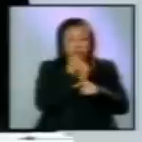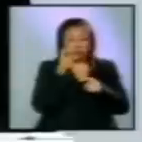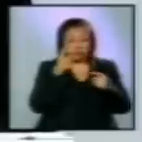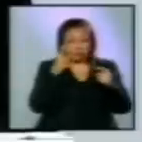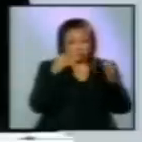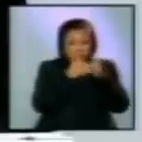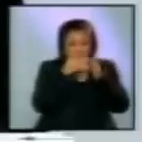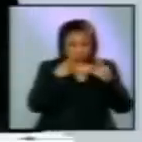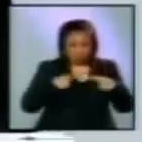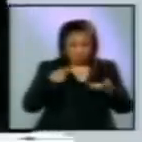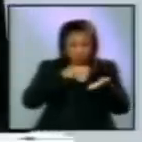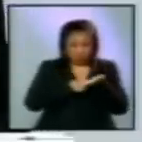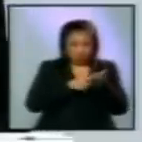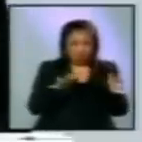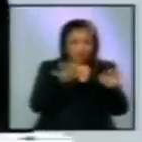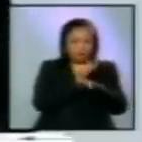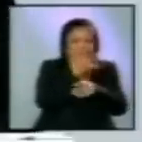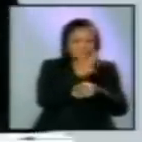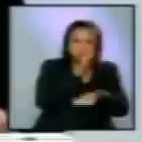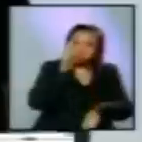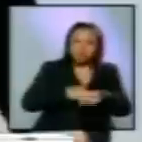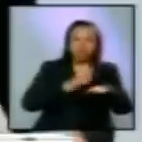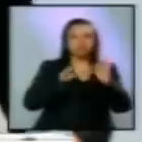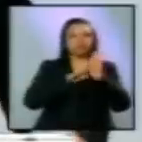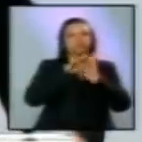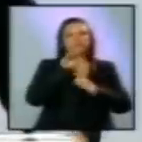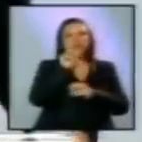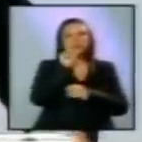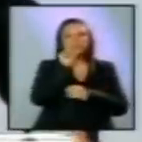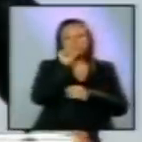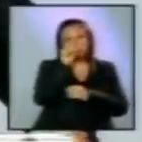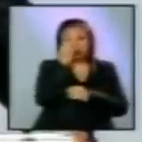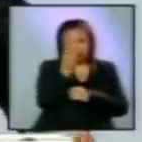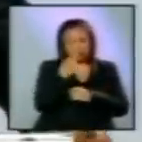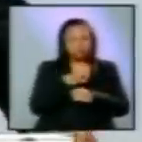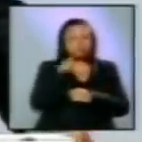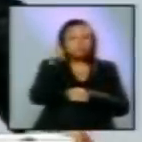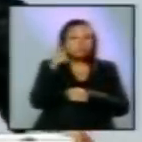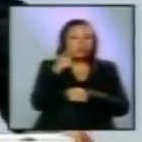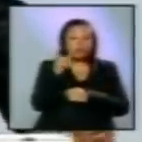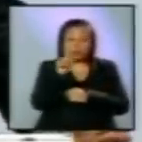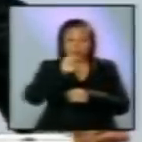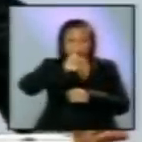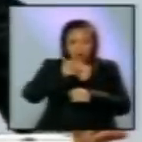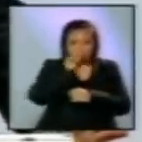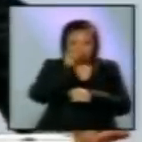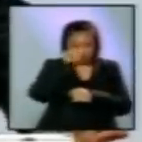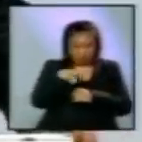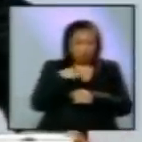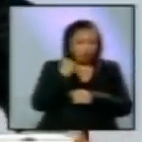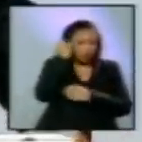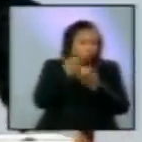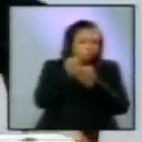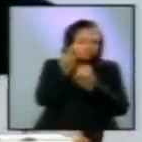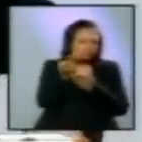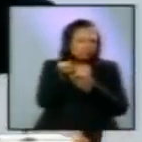habitantes de 10 a 23. La propuesta que hace la candidata Vázquez Mota me parece